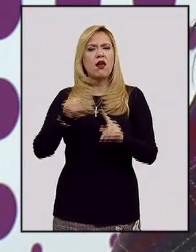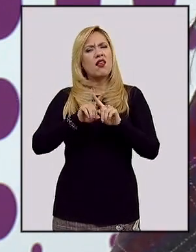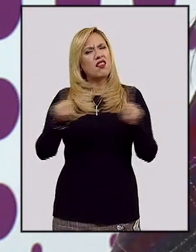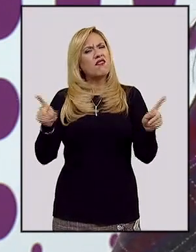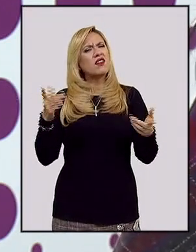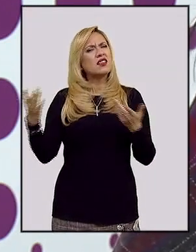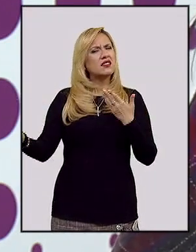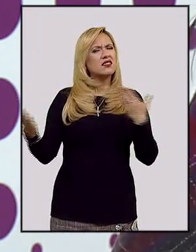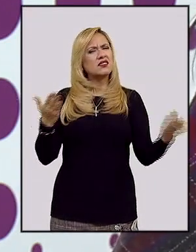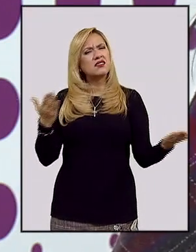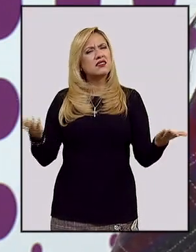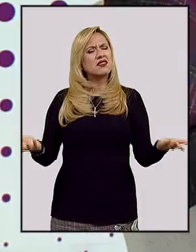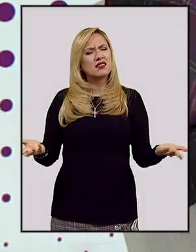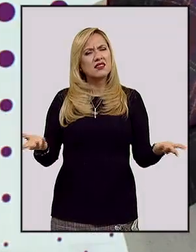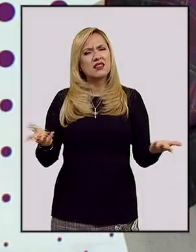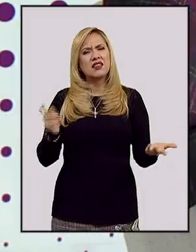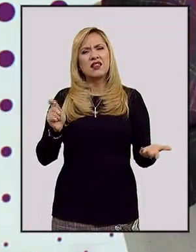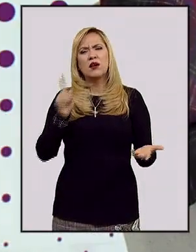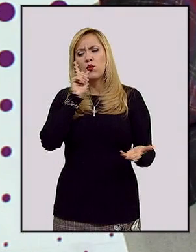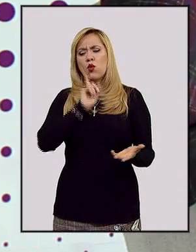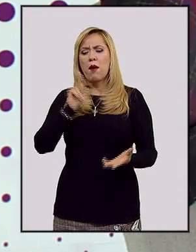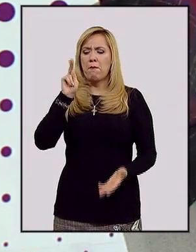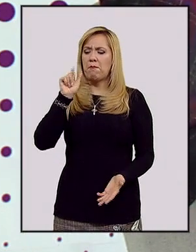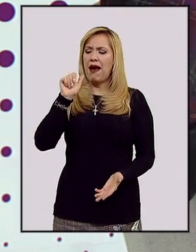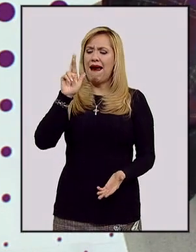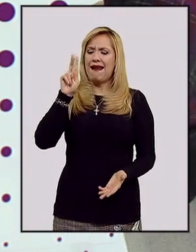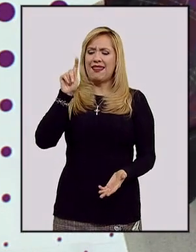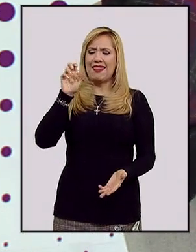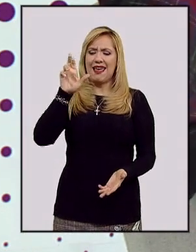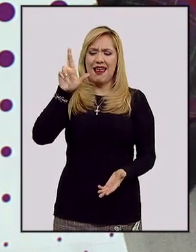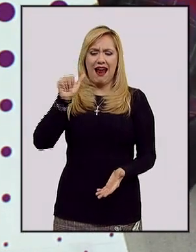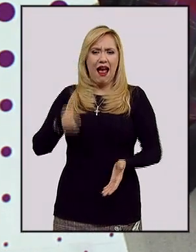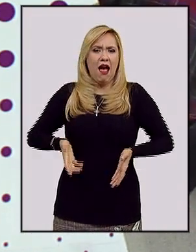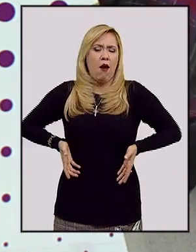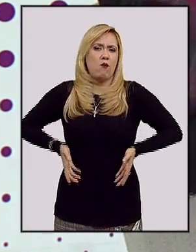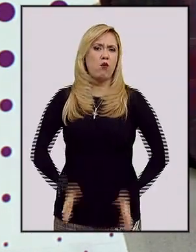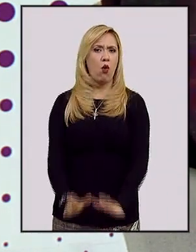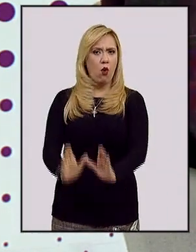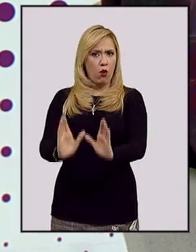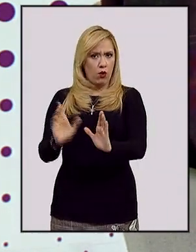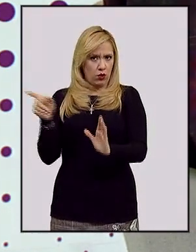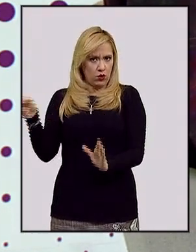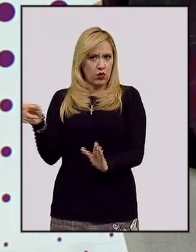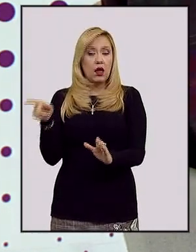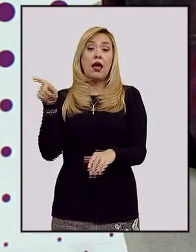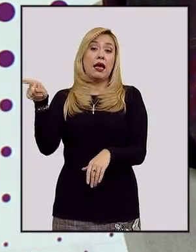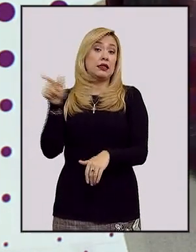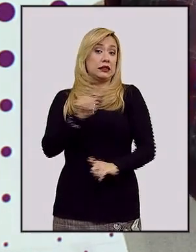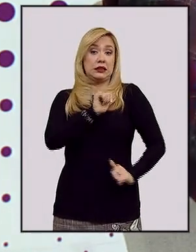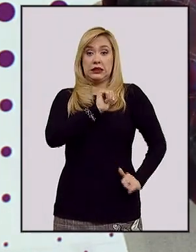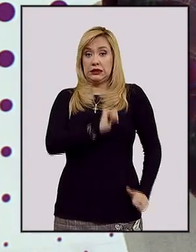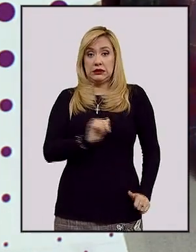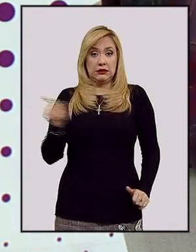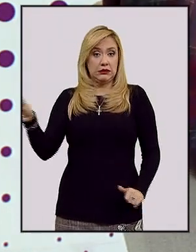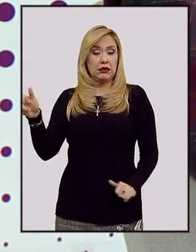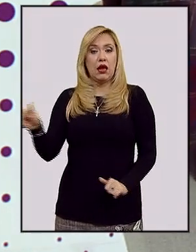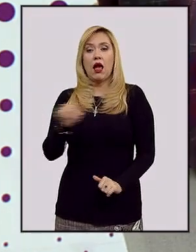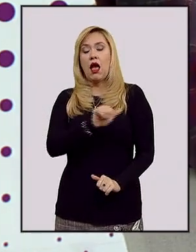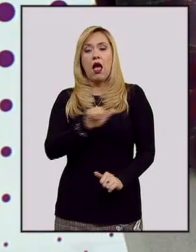entre una partera y una dula? Perdóname que te interrumpa. Sí, una partera es la que se encarga de todo el proceso de traer